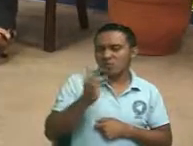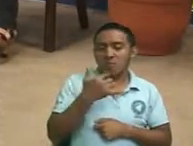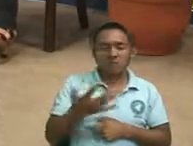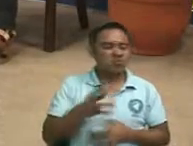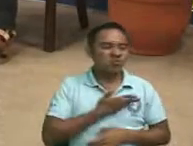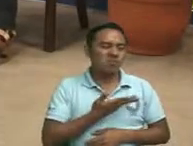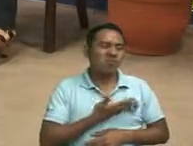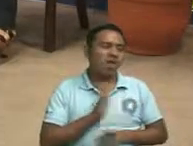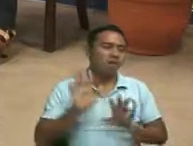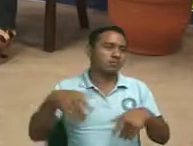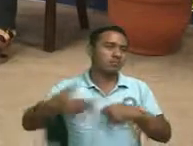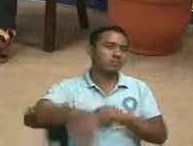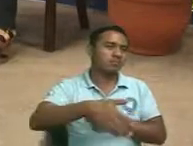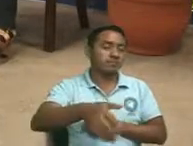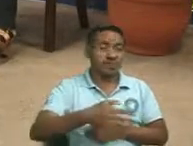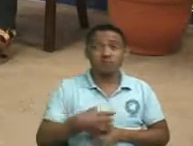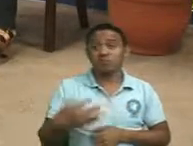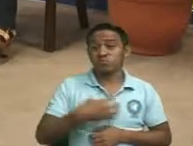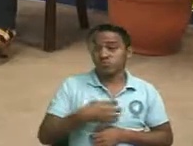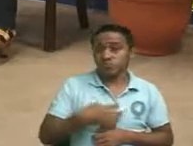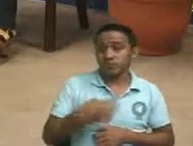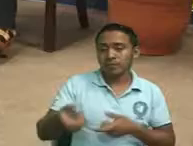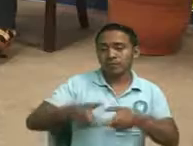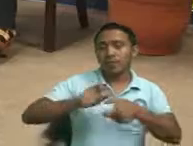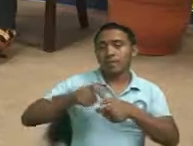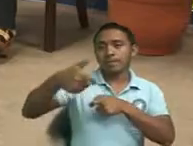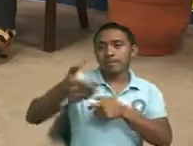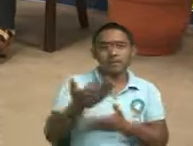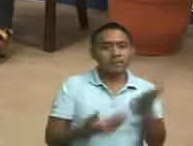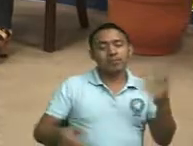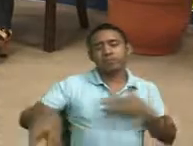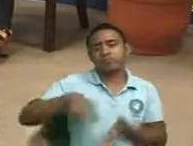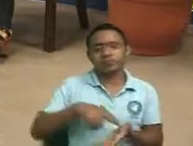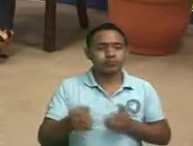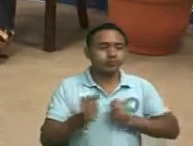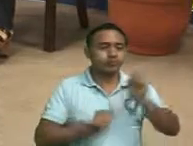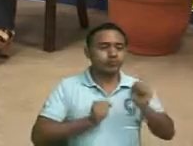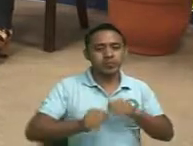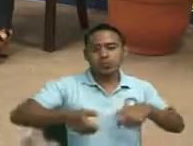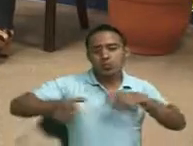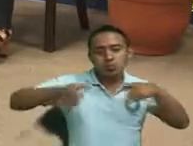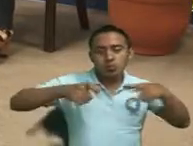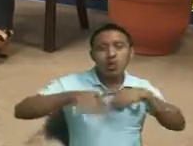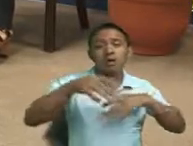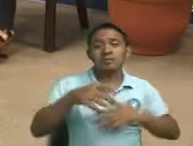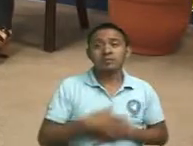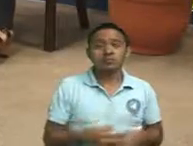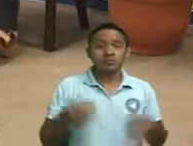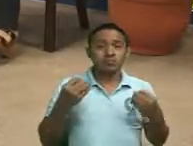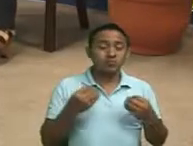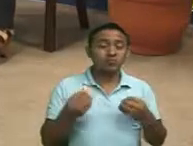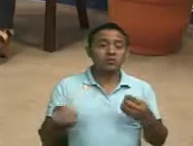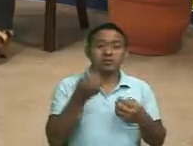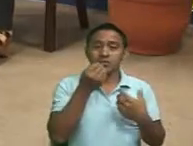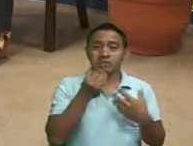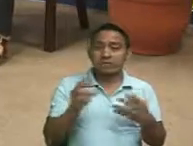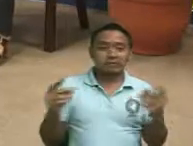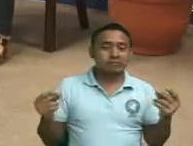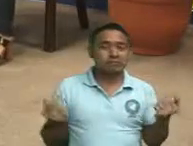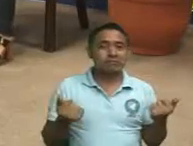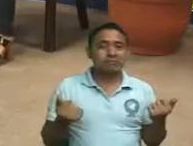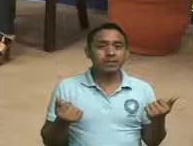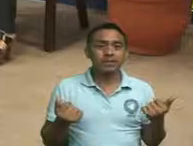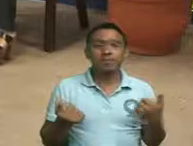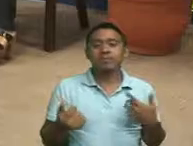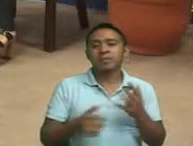la vas a comprar, son los días de que te invitan a fiestas, cumpleaños, entonces y ahí vas a encontrar toda comida rápida. Sí, la carne asada de